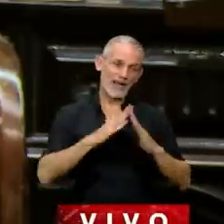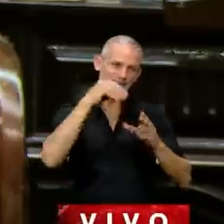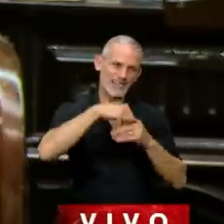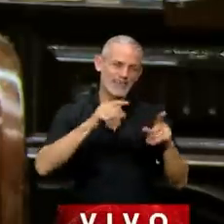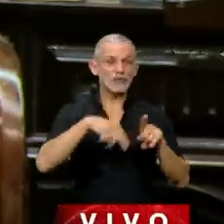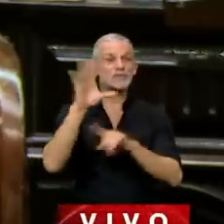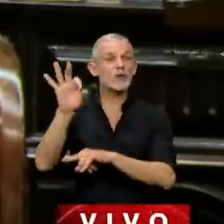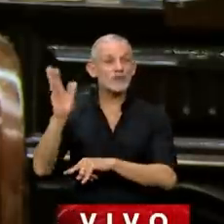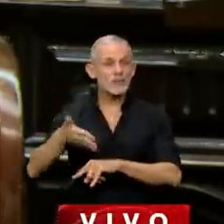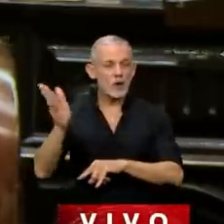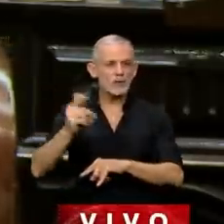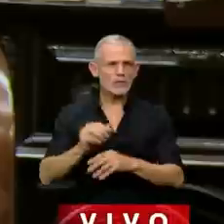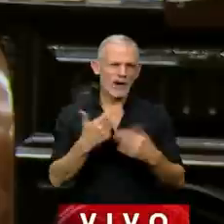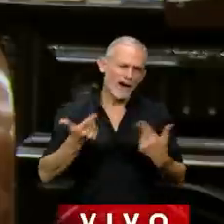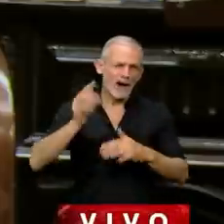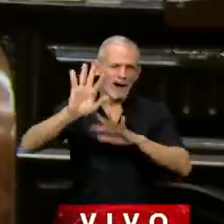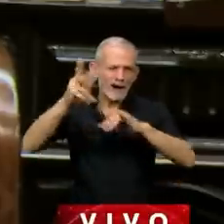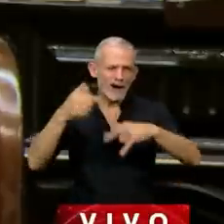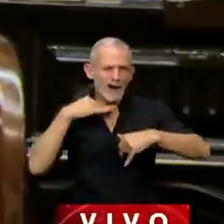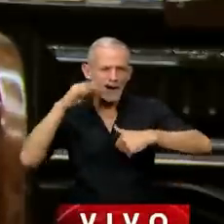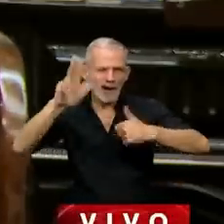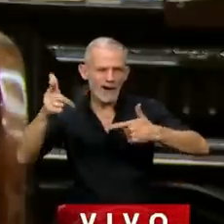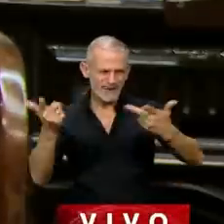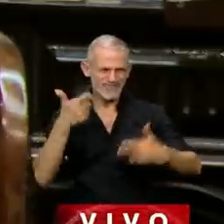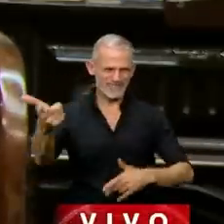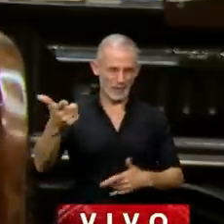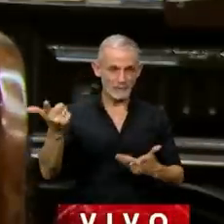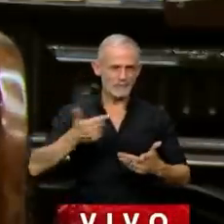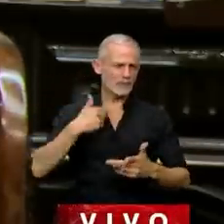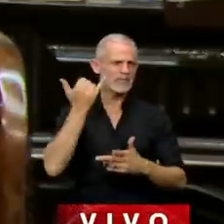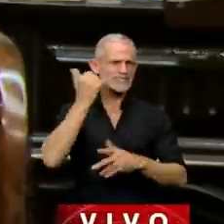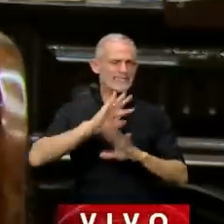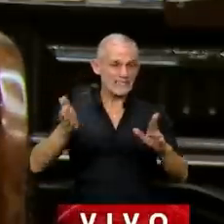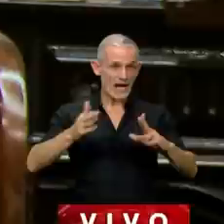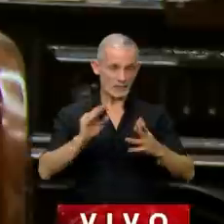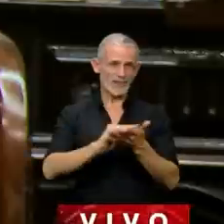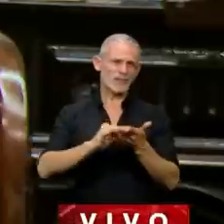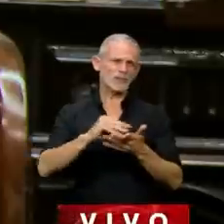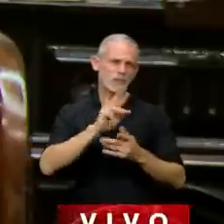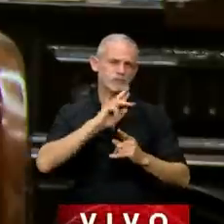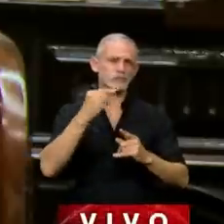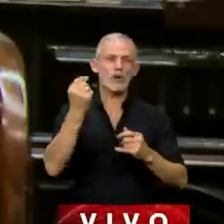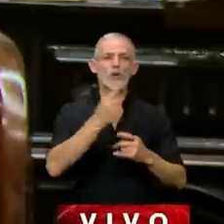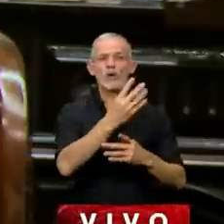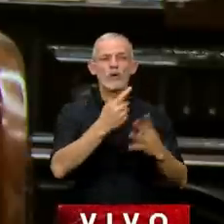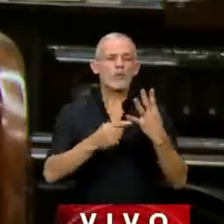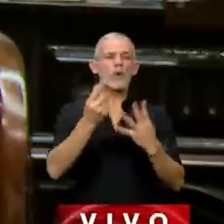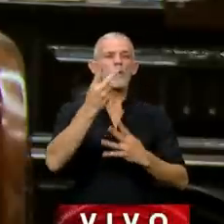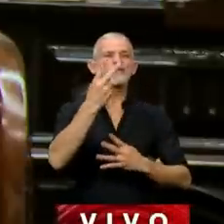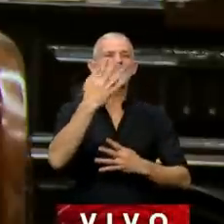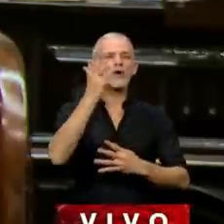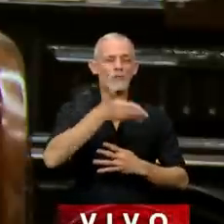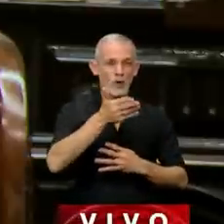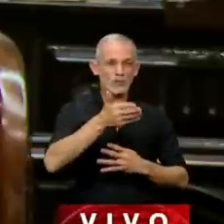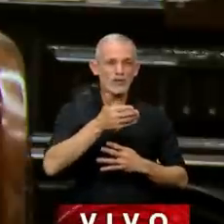otra mitad son para cometer ilícitos. Le quiero dar algunas, ya varias diputadas dijeron, una de cada cuatro hechos